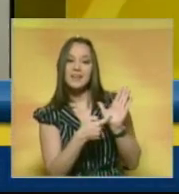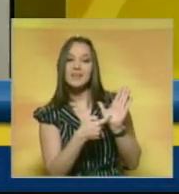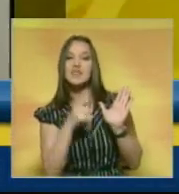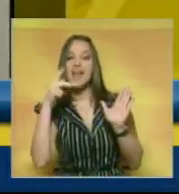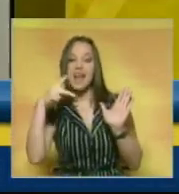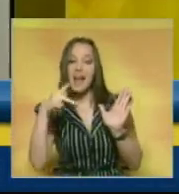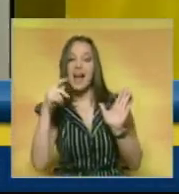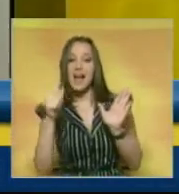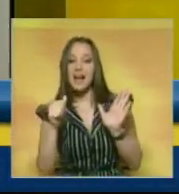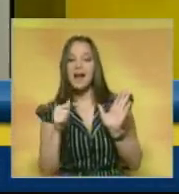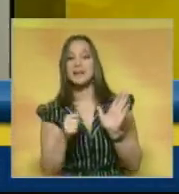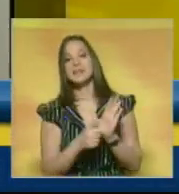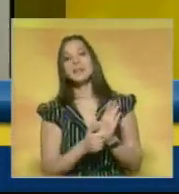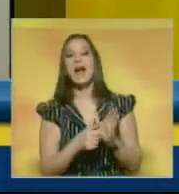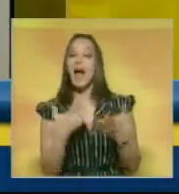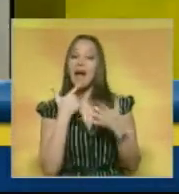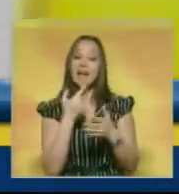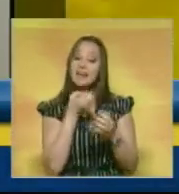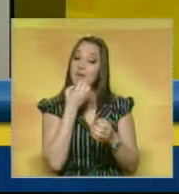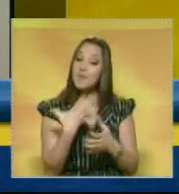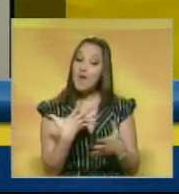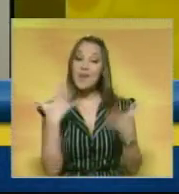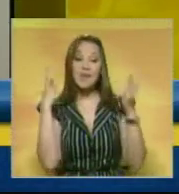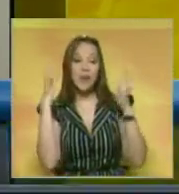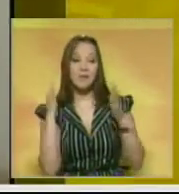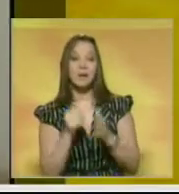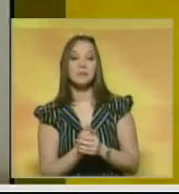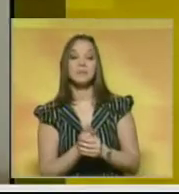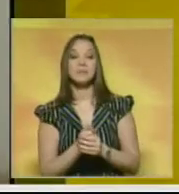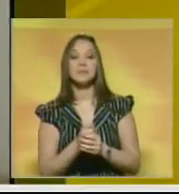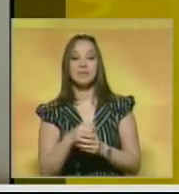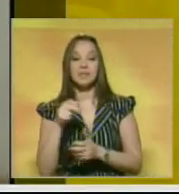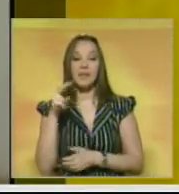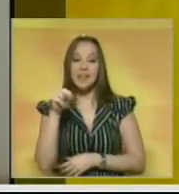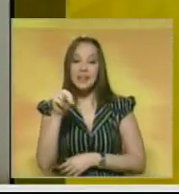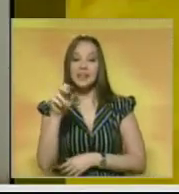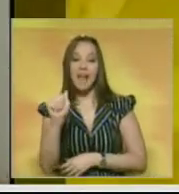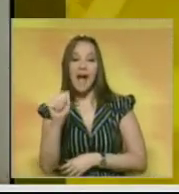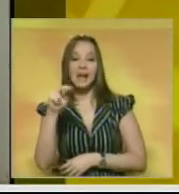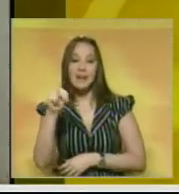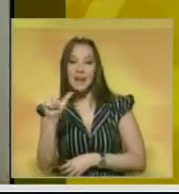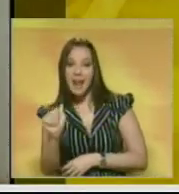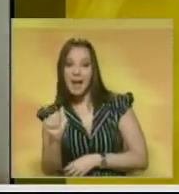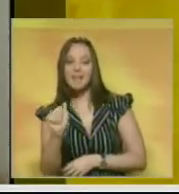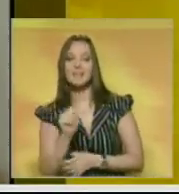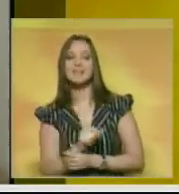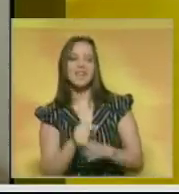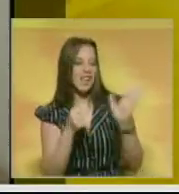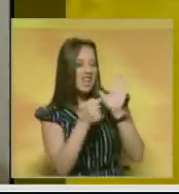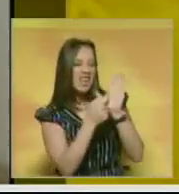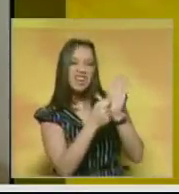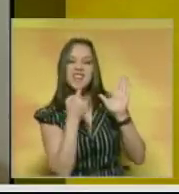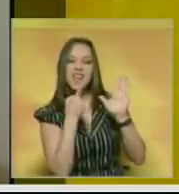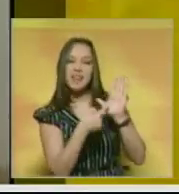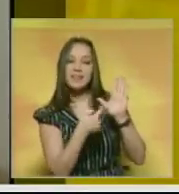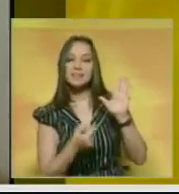Papá. Muy bien. Bravo. Nana. Muy bien. ¿Y qué dice aquí?